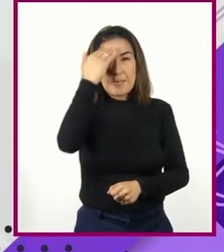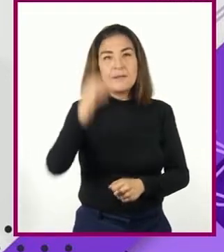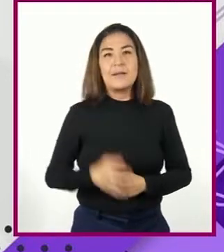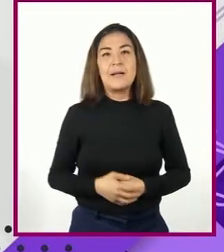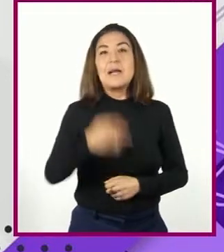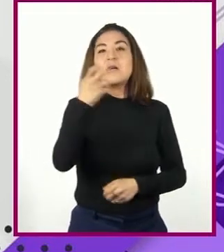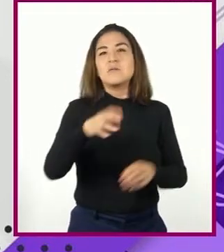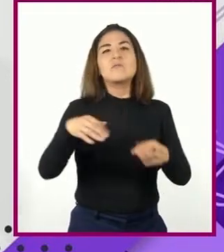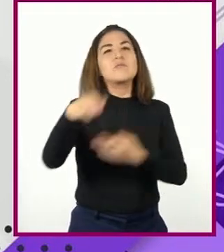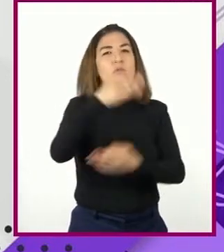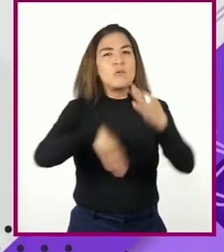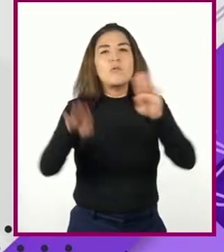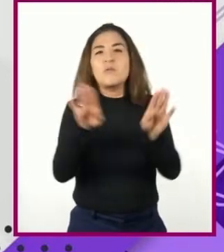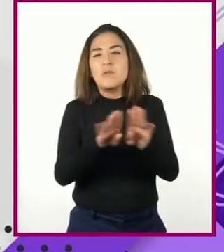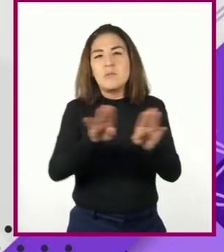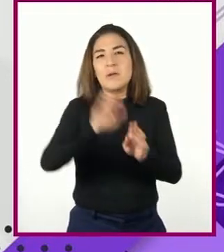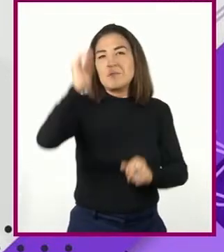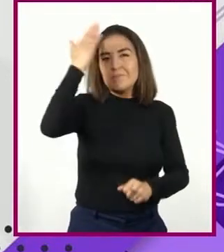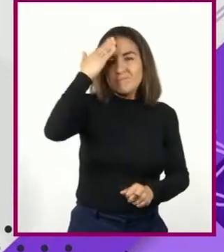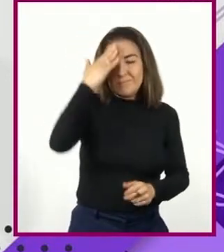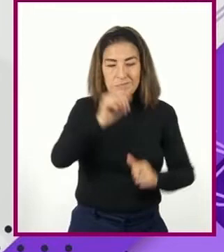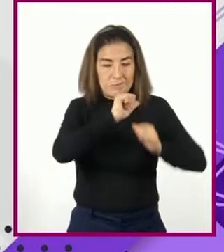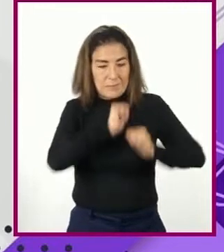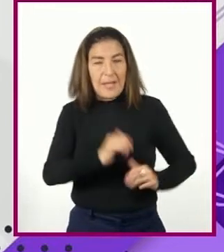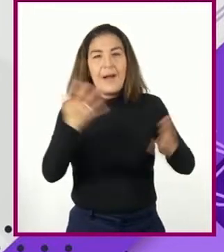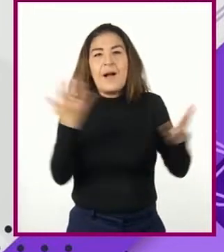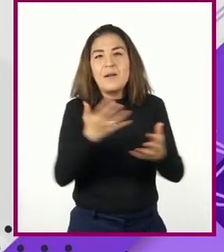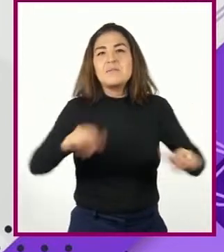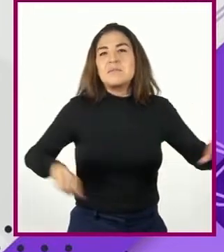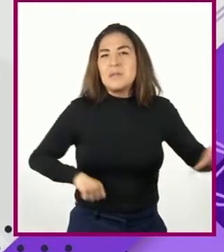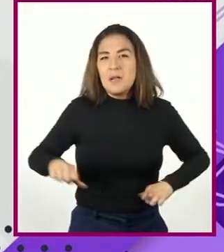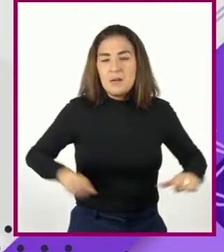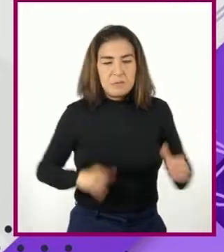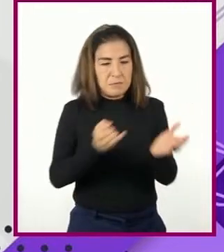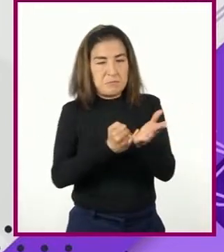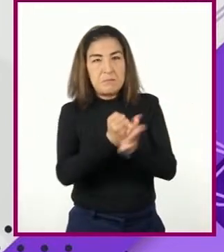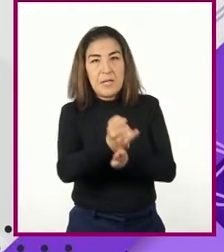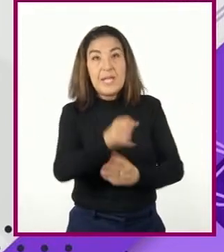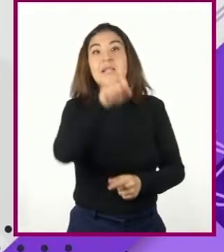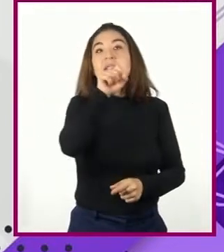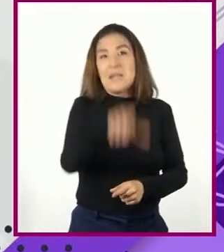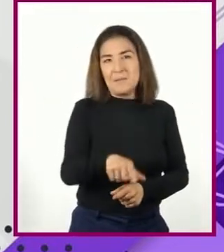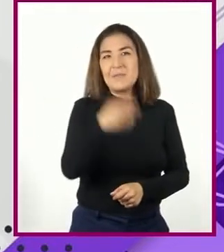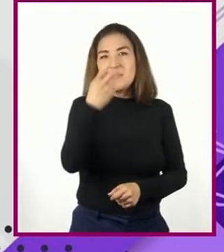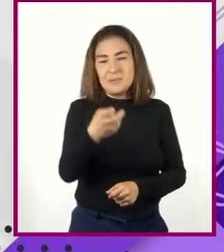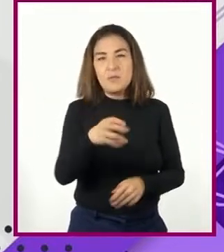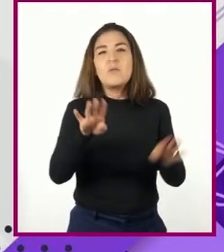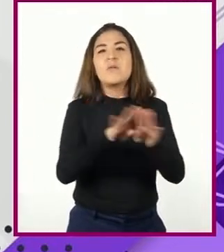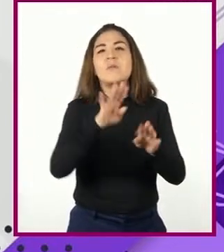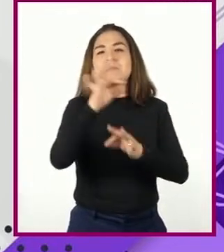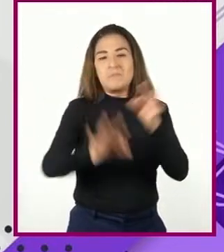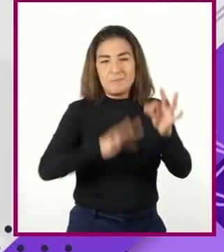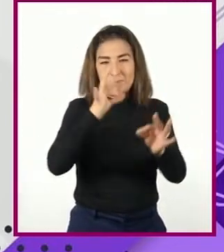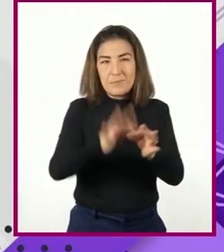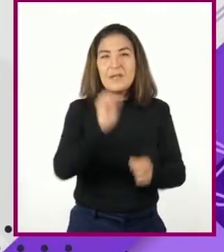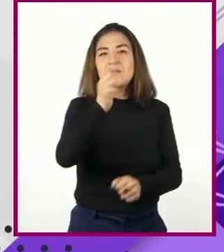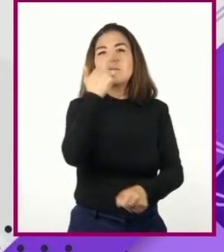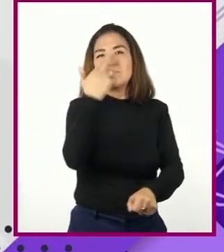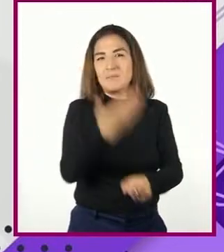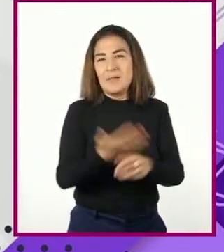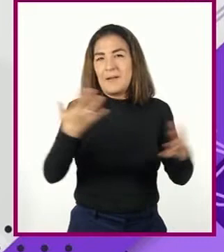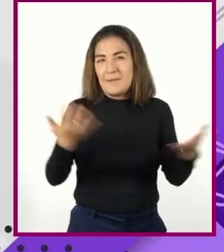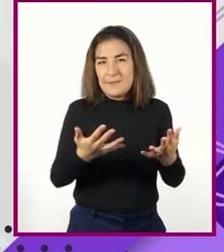se es autora o autor de determinadas acciones y decisiones, y por lo tanto se asumen las consecuencias que